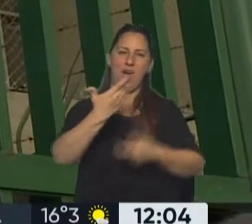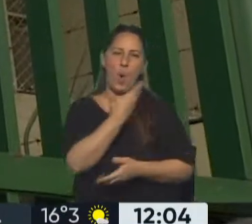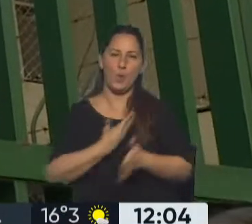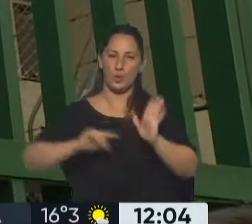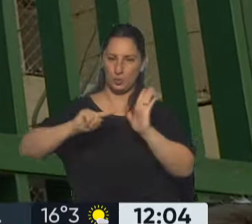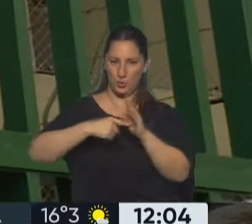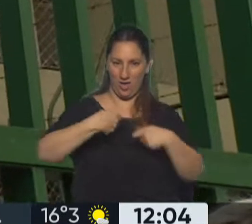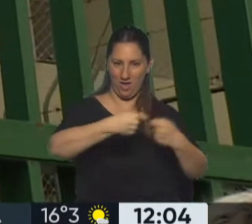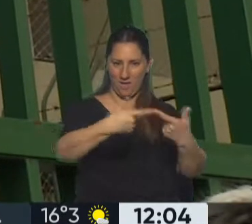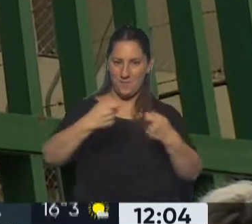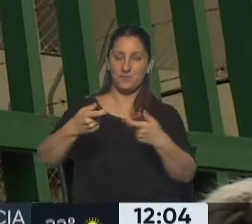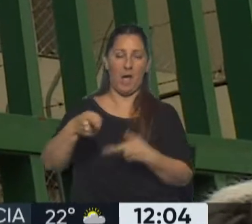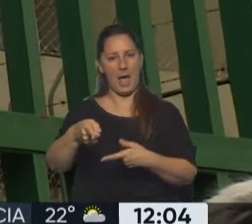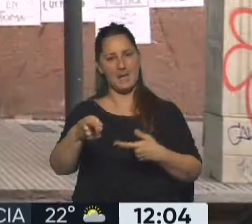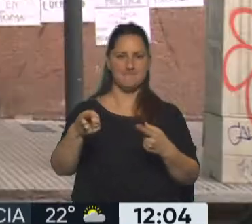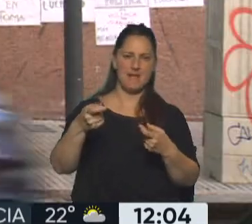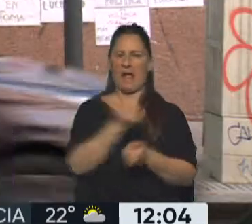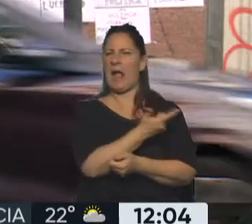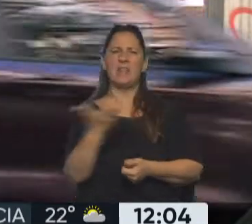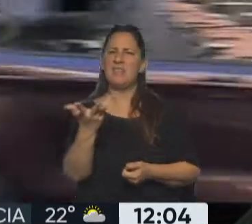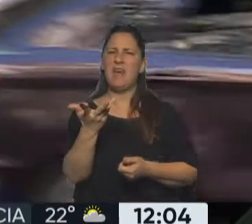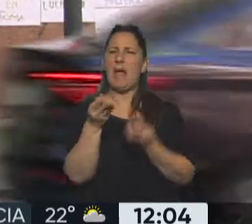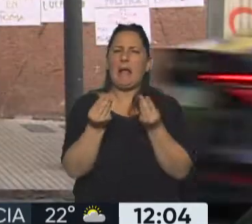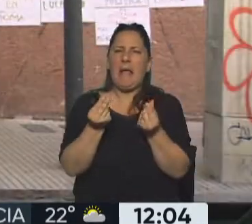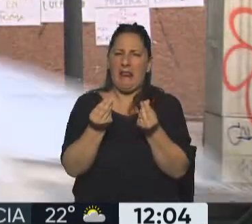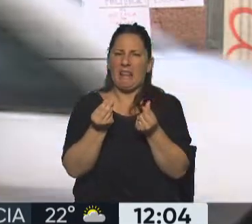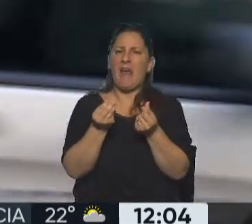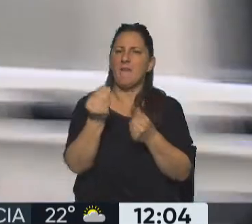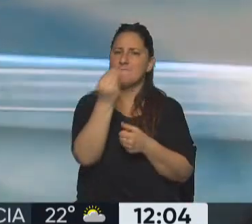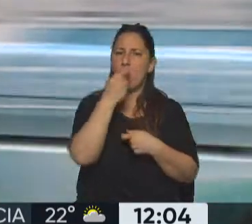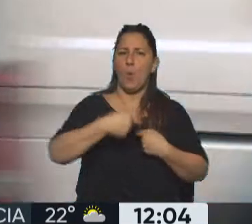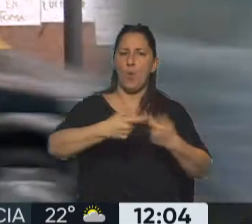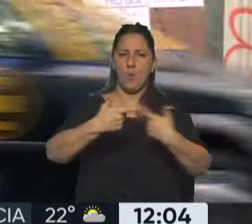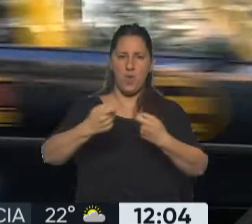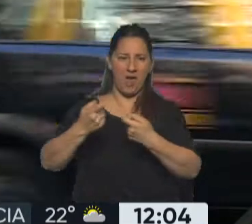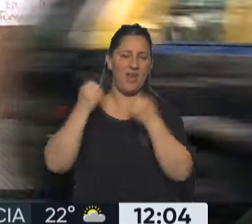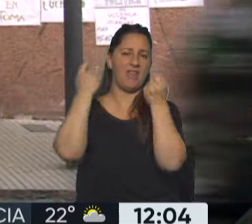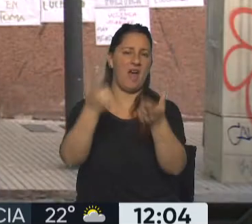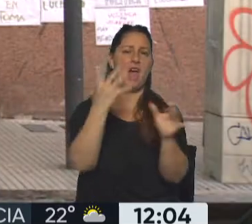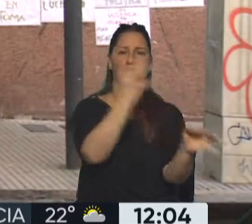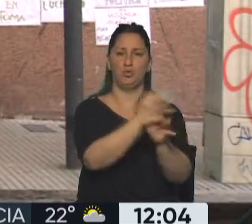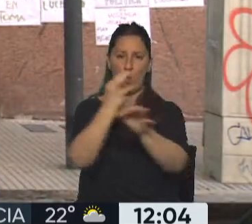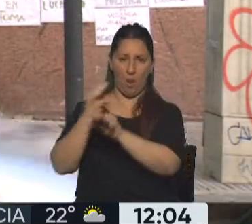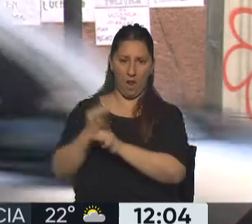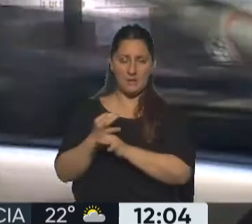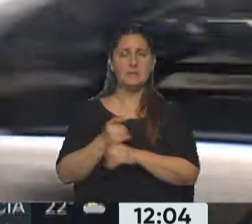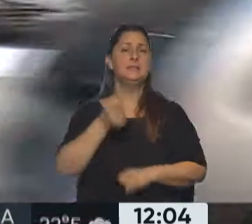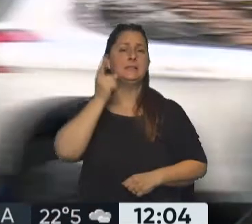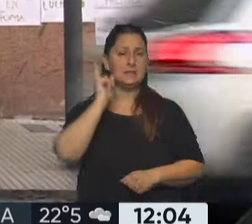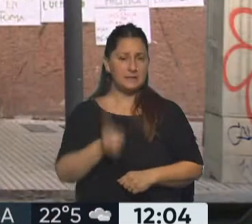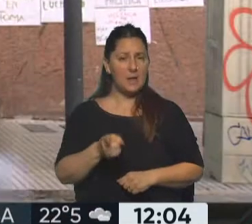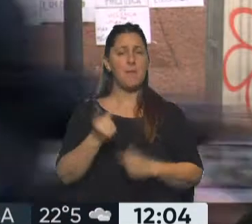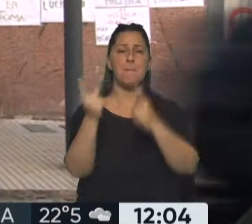ciudad de Buenos Aires están cuestionando la cantidad y la calidad de los alimentos que llegan a los establecimientos educativos. Por otro lado,